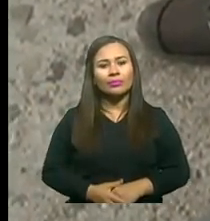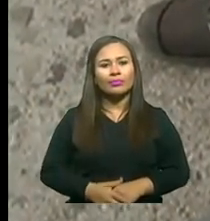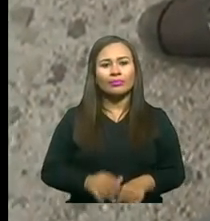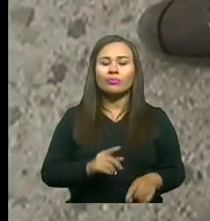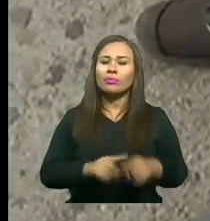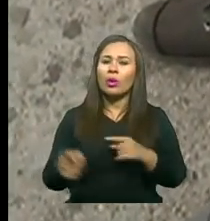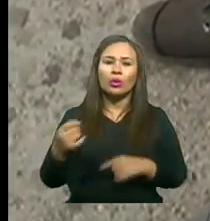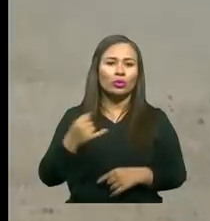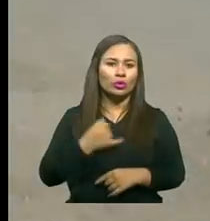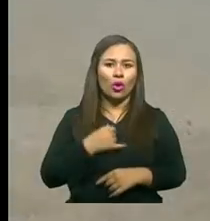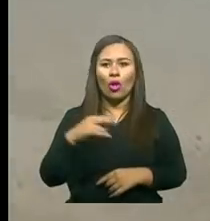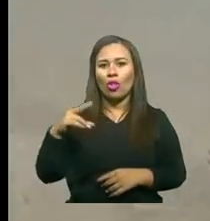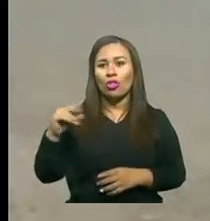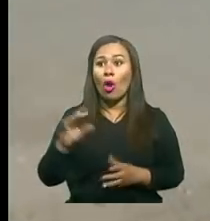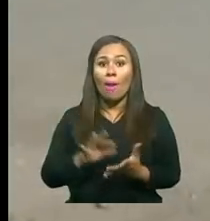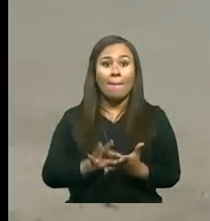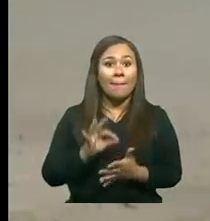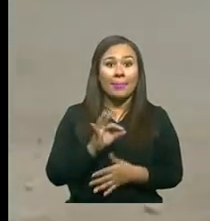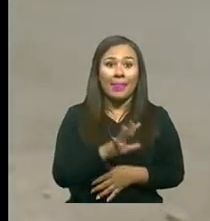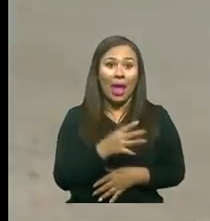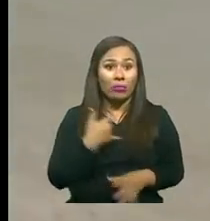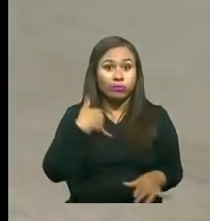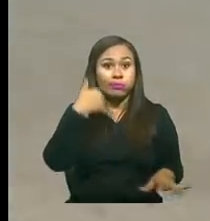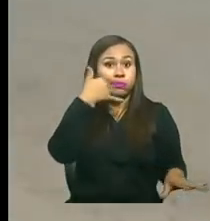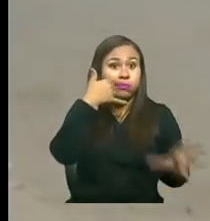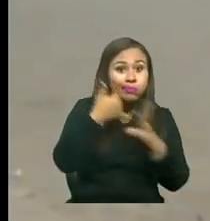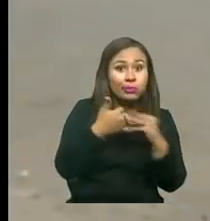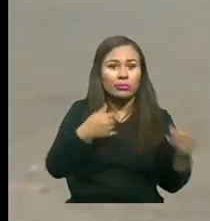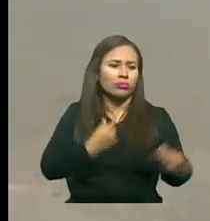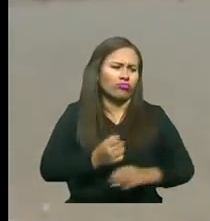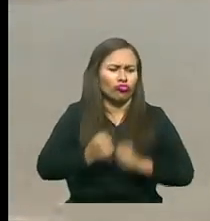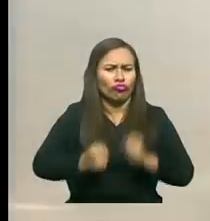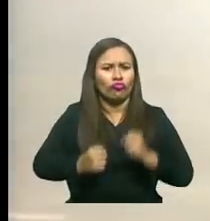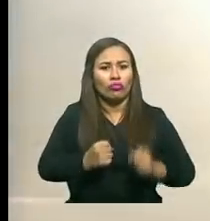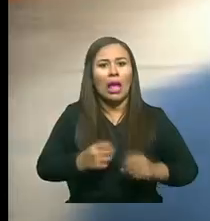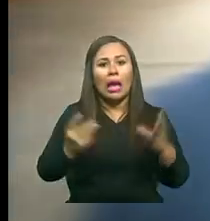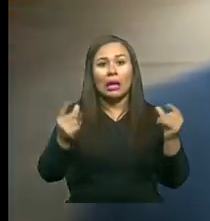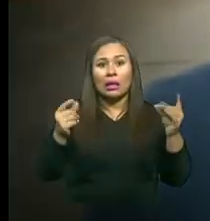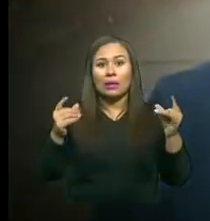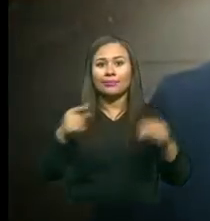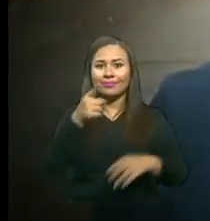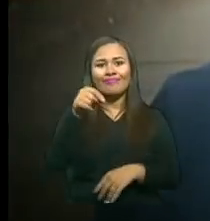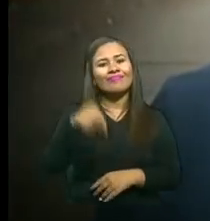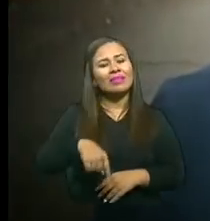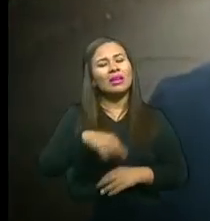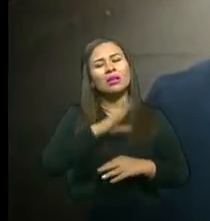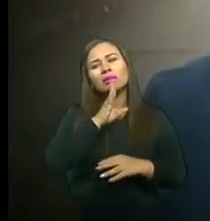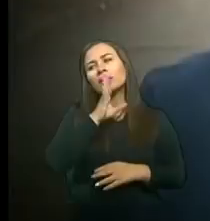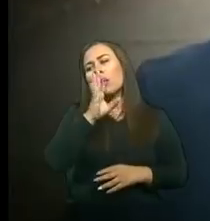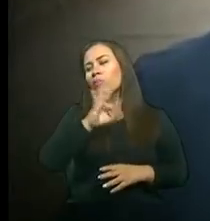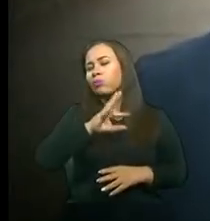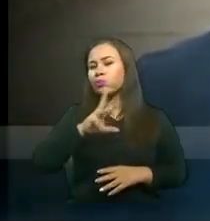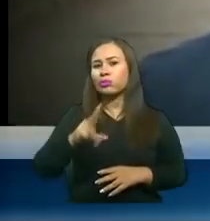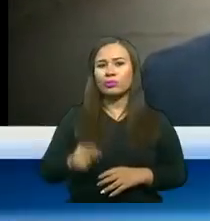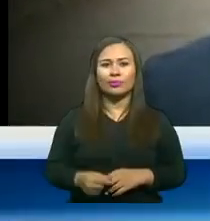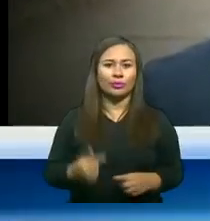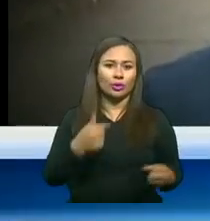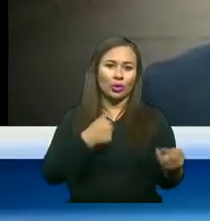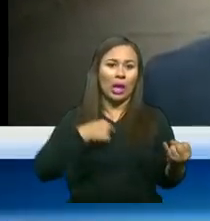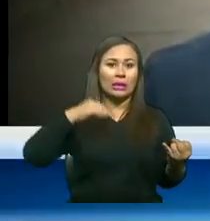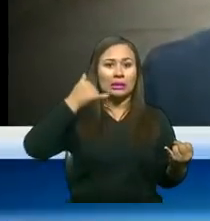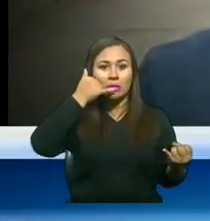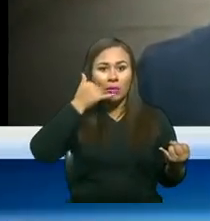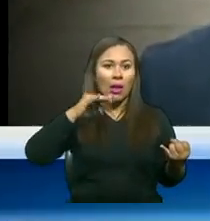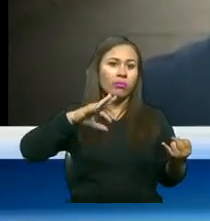no me dejé robar. Según los moradores, los robos son constantes en la zona. No traigo celulares,